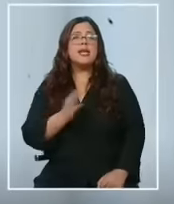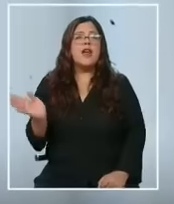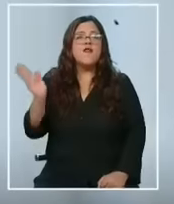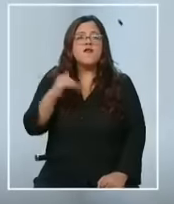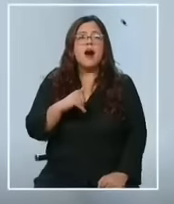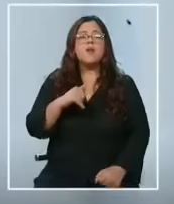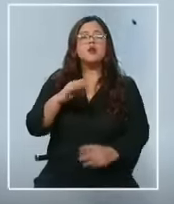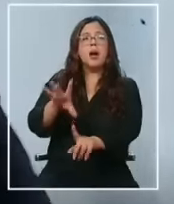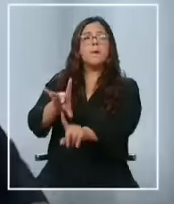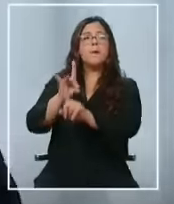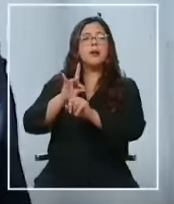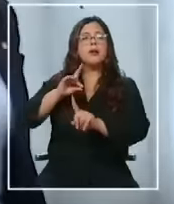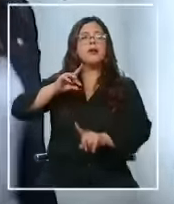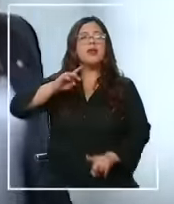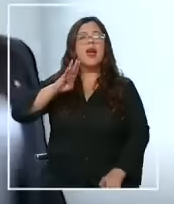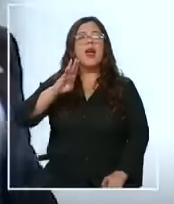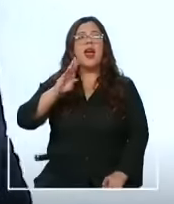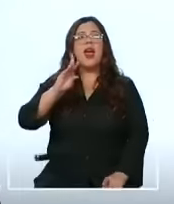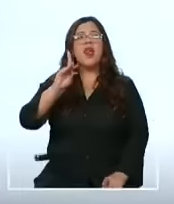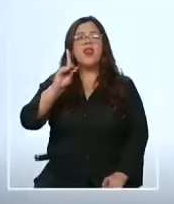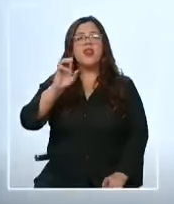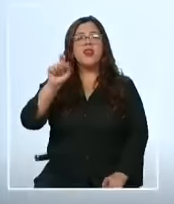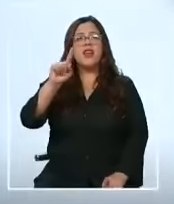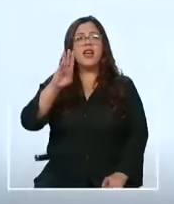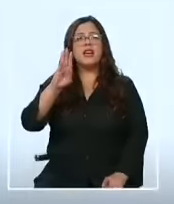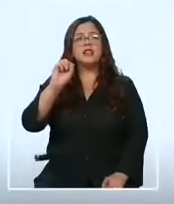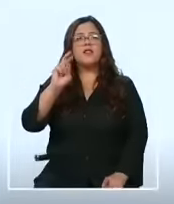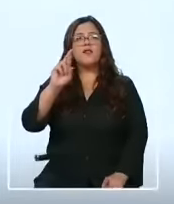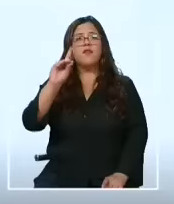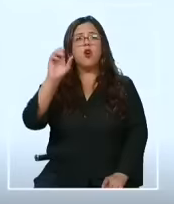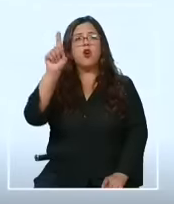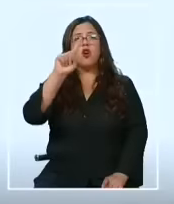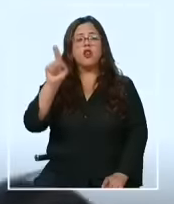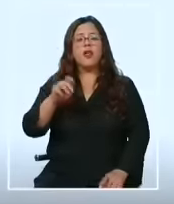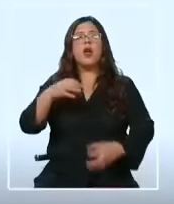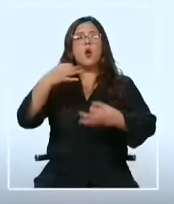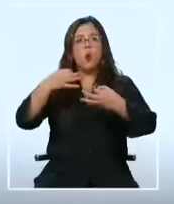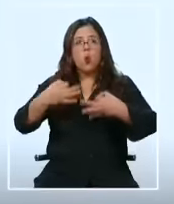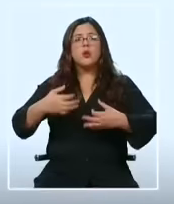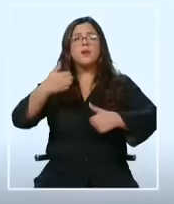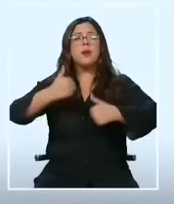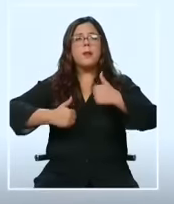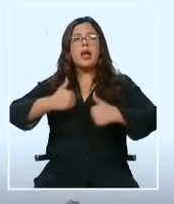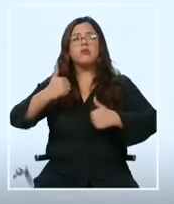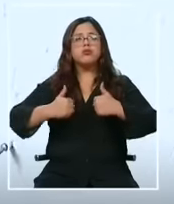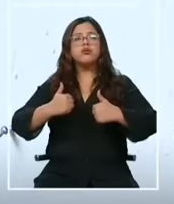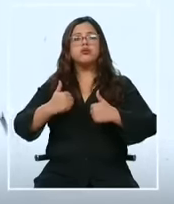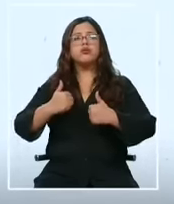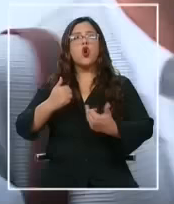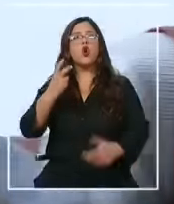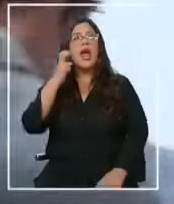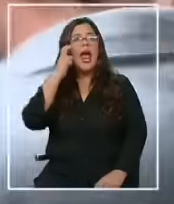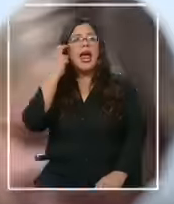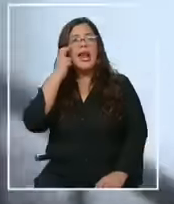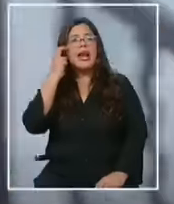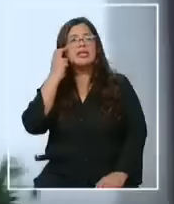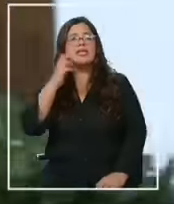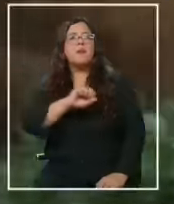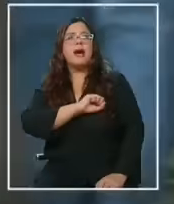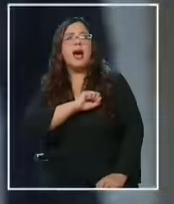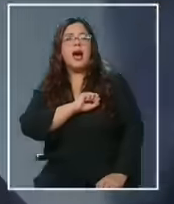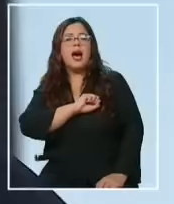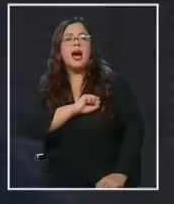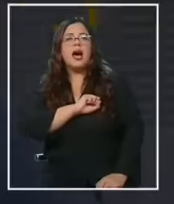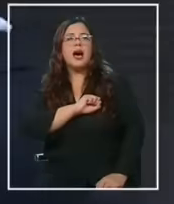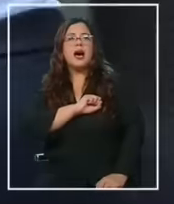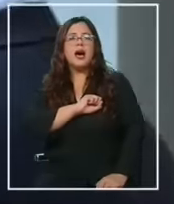confirmó a Mario Desbordes como su candidato para competir contra la actual alcaldesa de Santiago, Iracy Hassler, en las elecciones municipales de